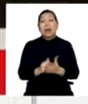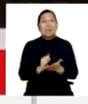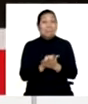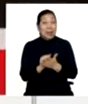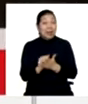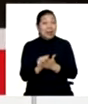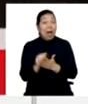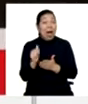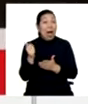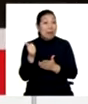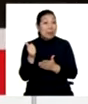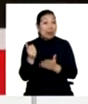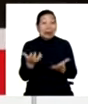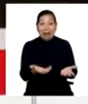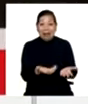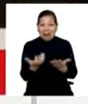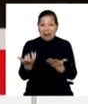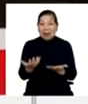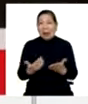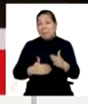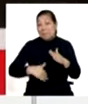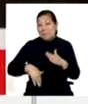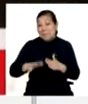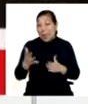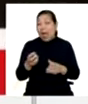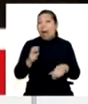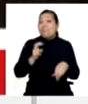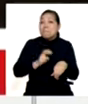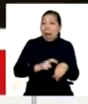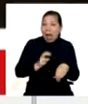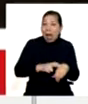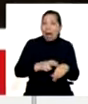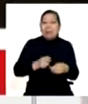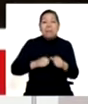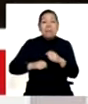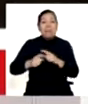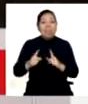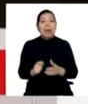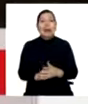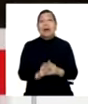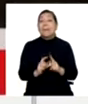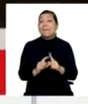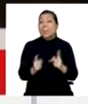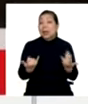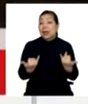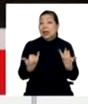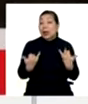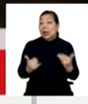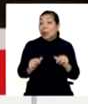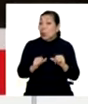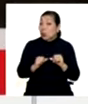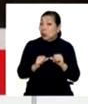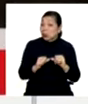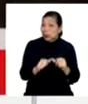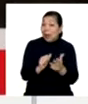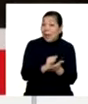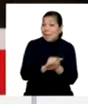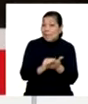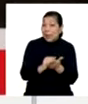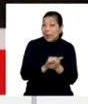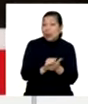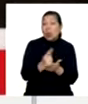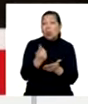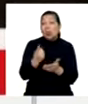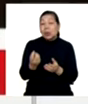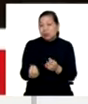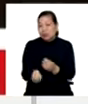abril. En abril se ha cosechado la mayor cantidad de papa, de granos andinos, y lo que mantienen estos meses siempre son